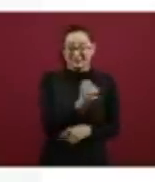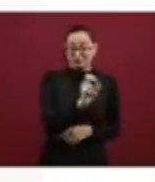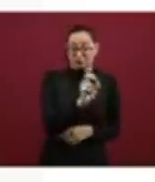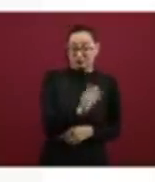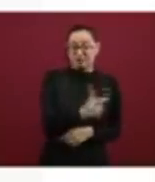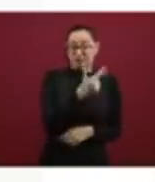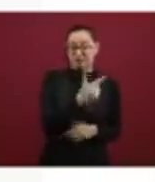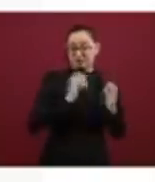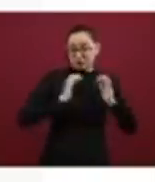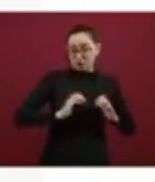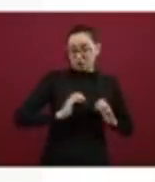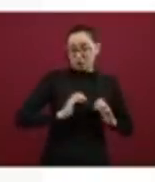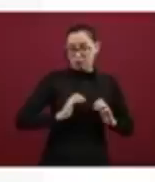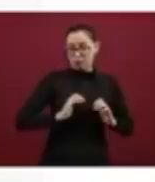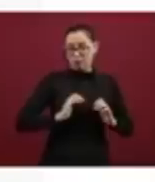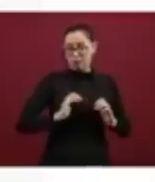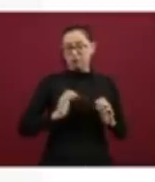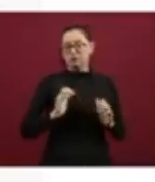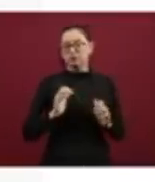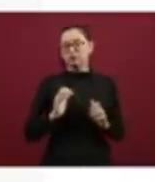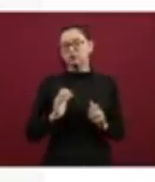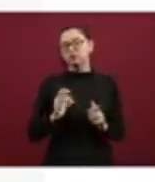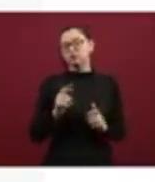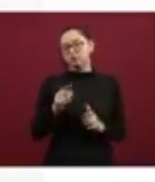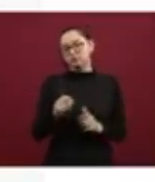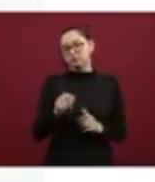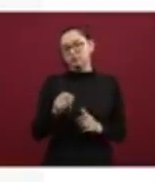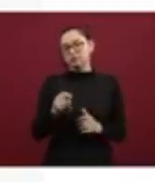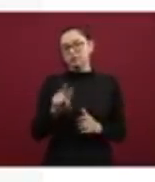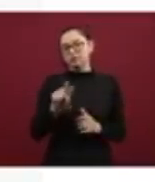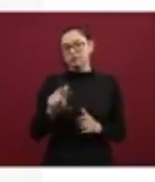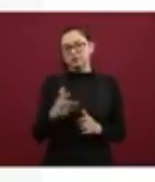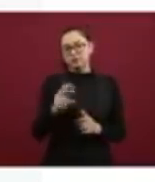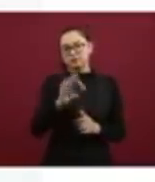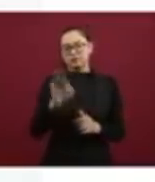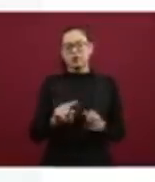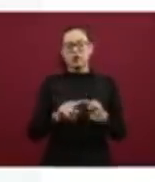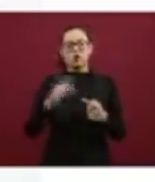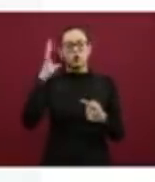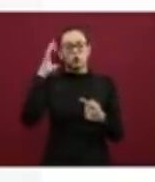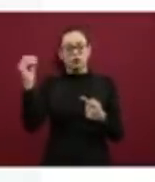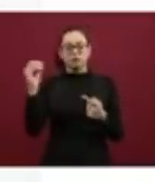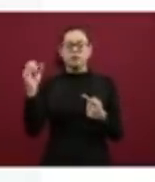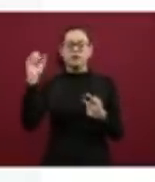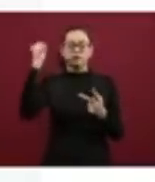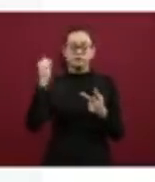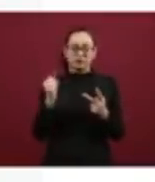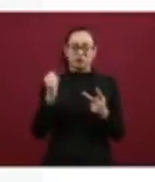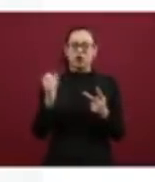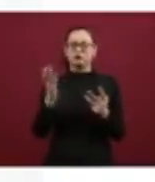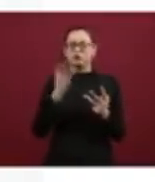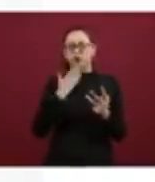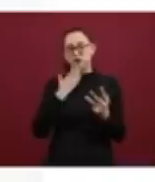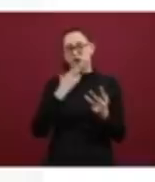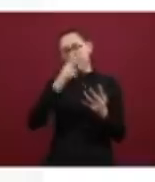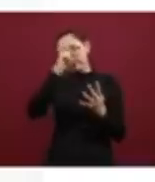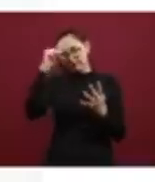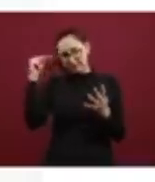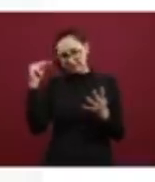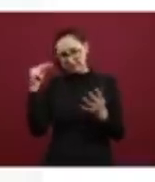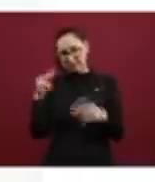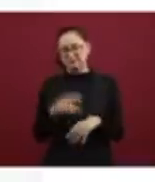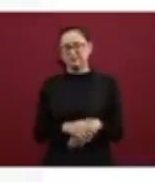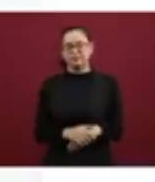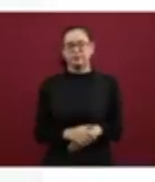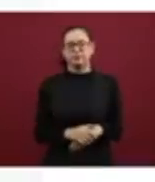337 cuerpos encontrados, se ubican en las entidades de Colima, Sinaloa, Sonora y Nayarit. Y, por supuesto, se